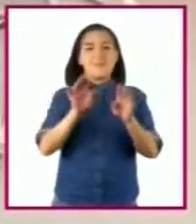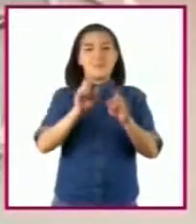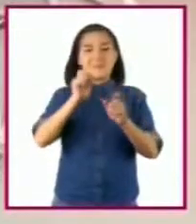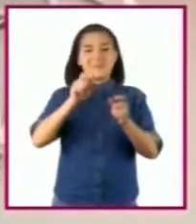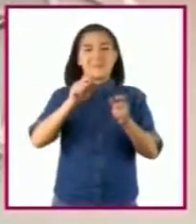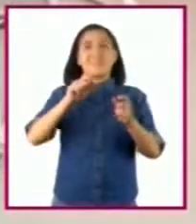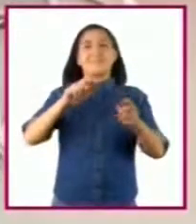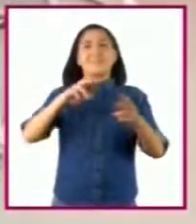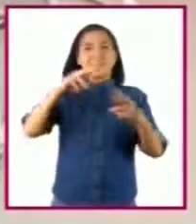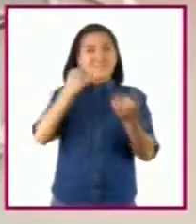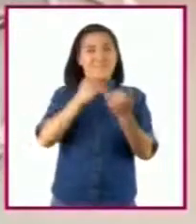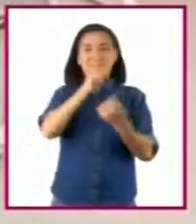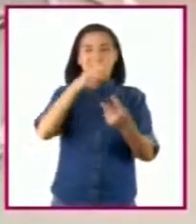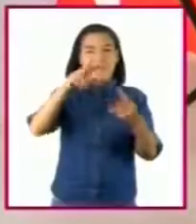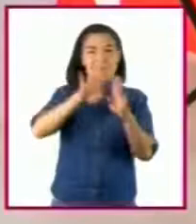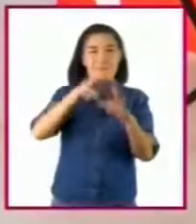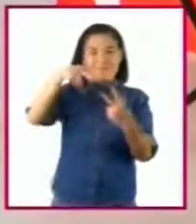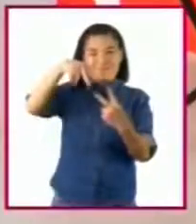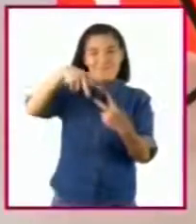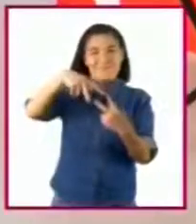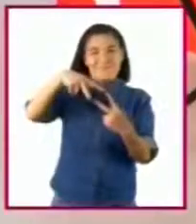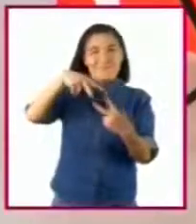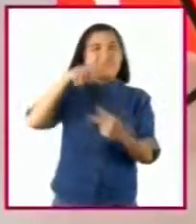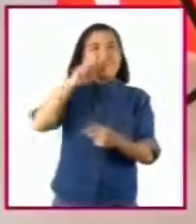forma tridimensional, que es lo que nos interesa.